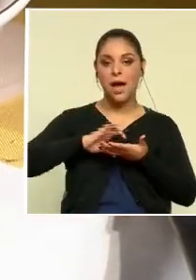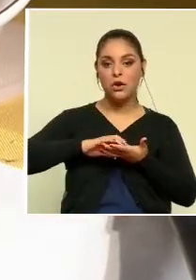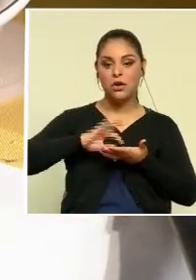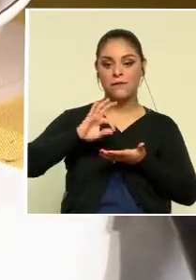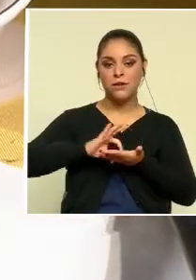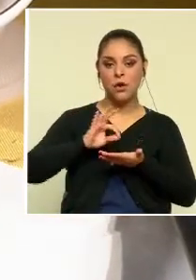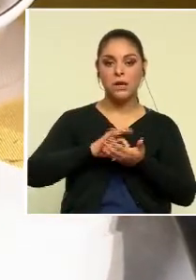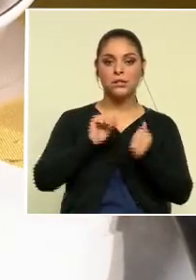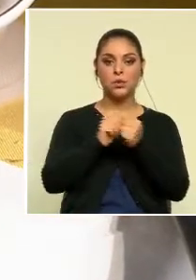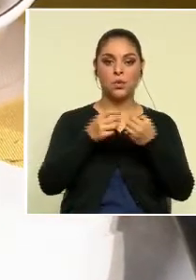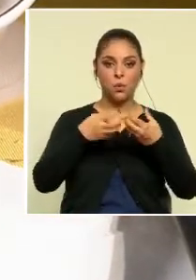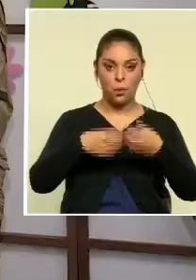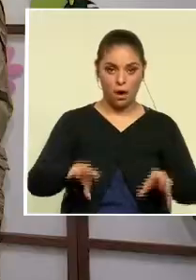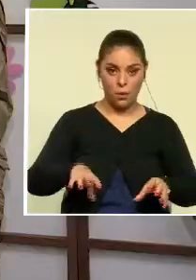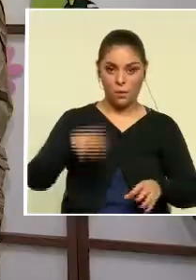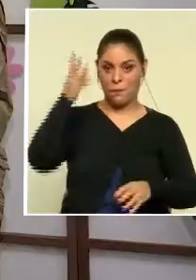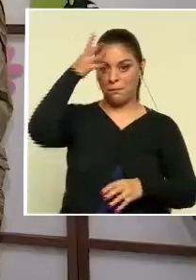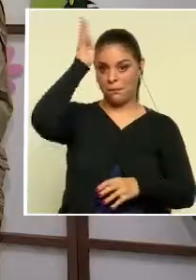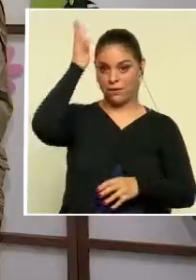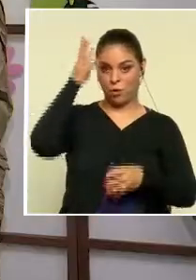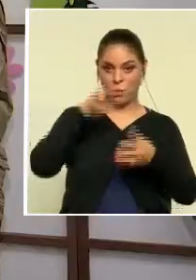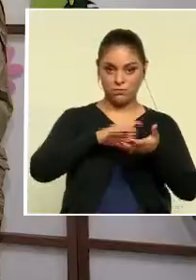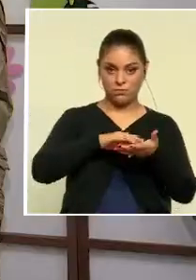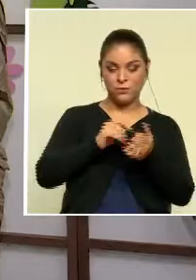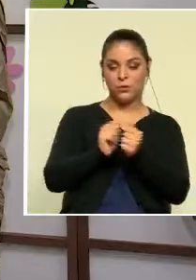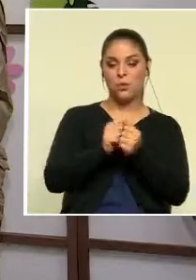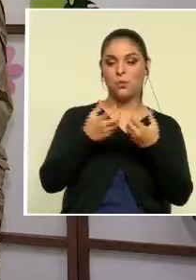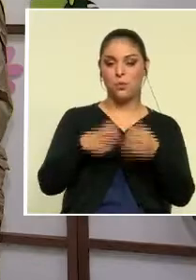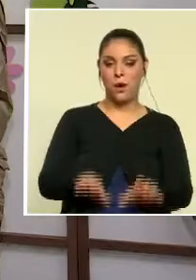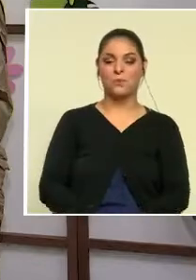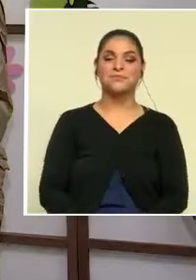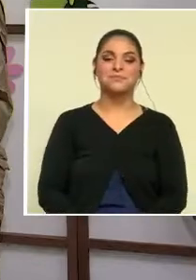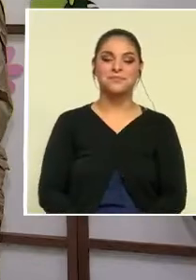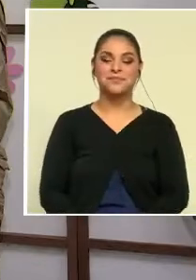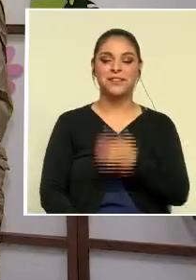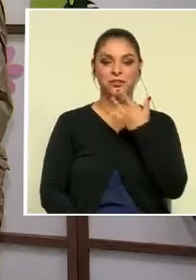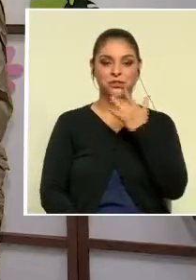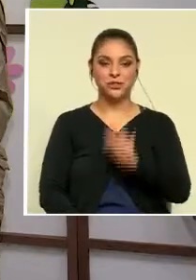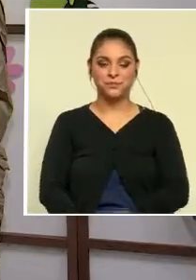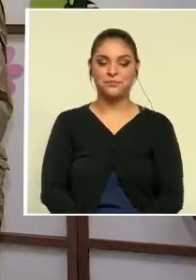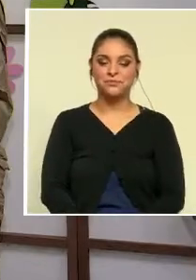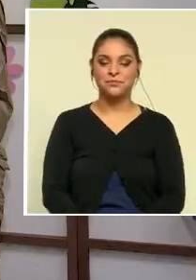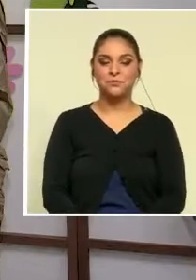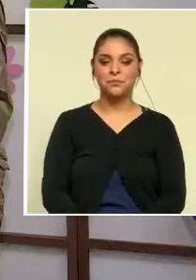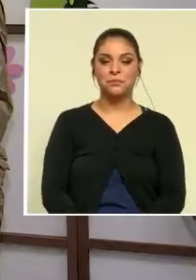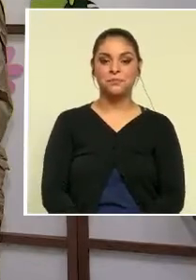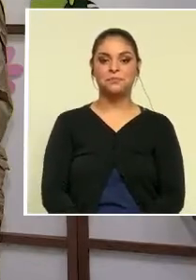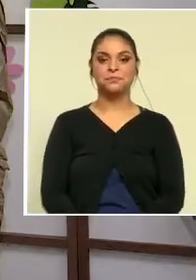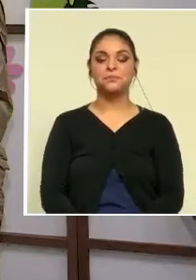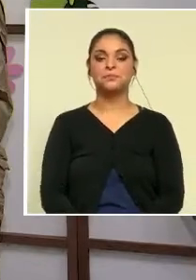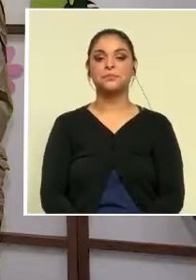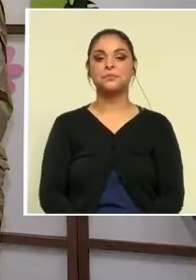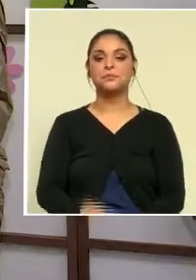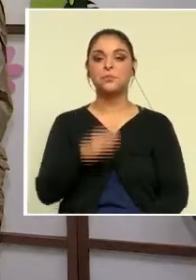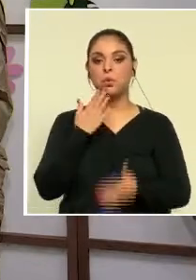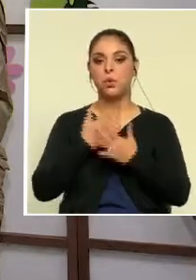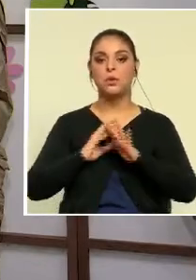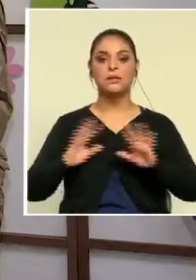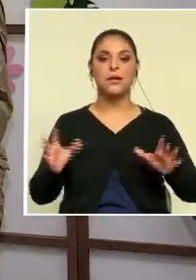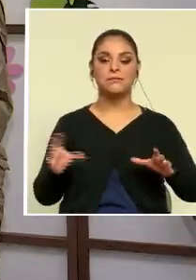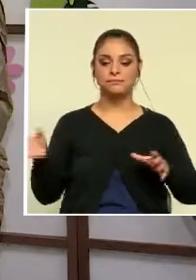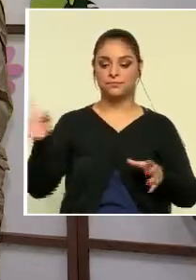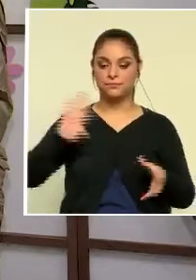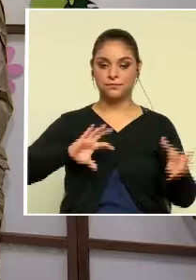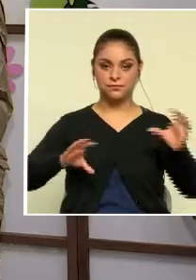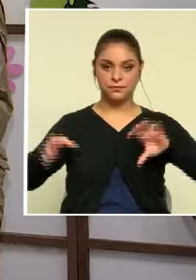canción dan los piquitos con huevo pero vamos a llegar para ver qué es y qué rico es muy bueno ya le pusimos todas todas las